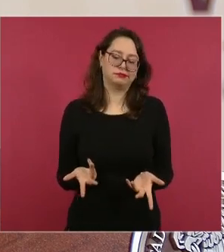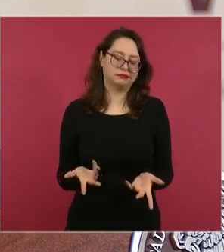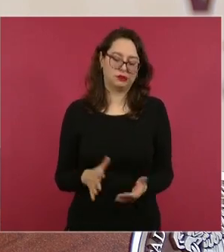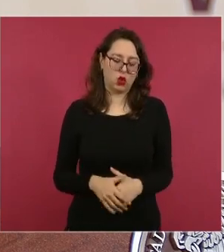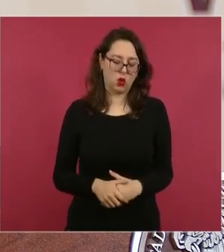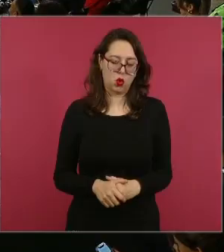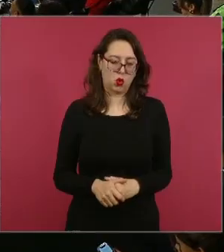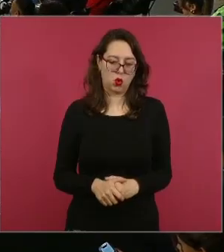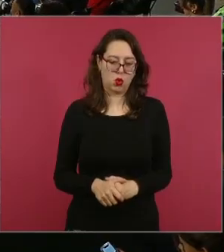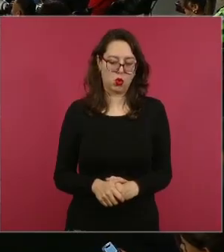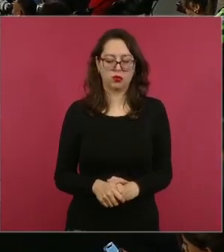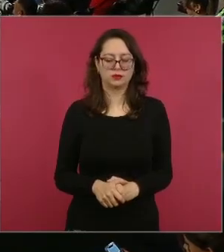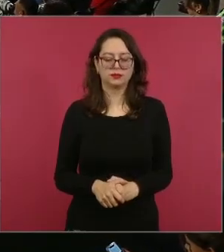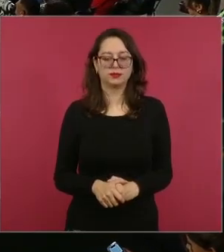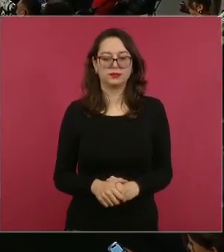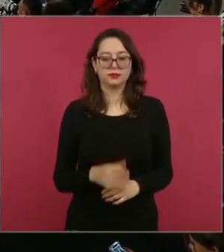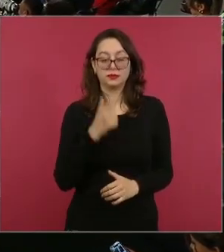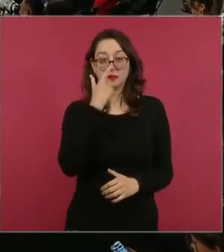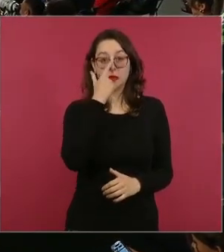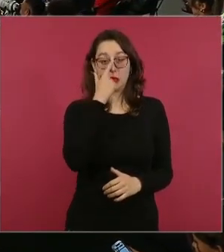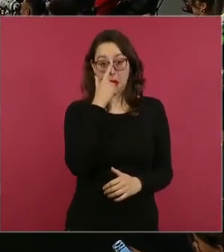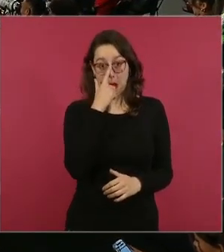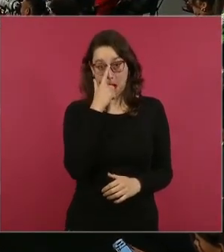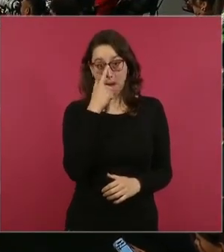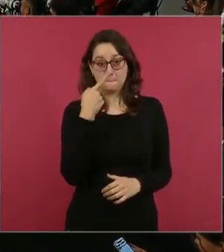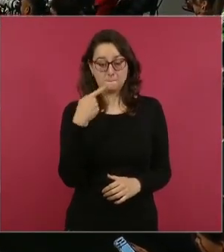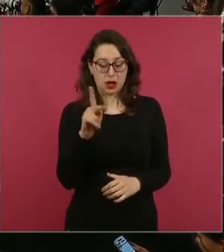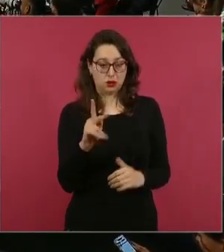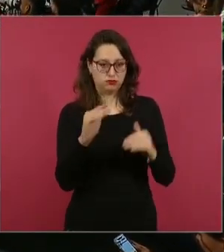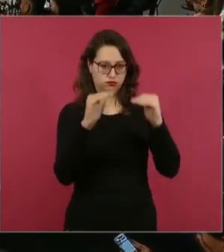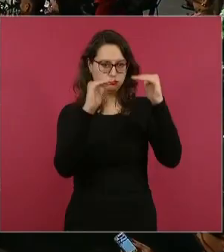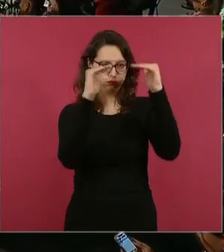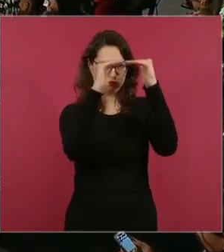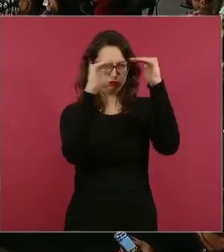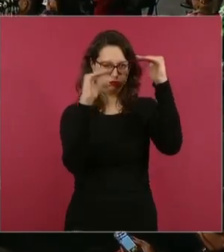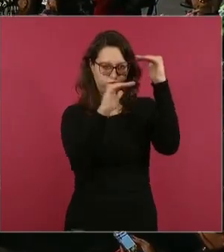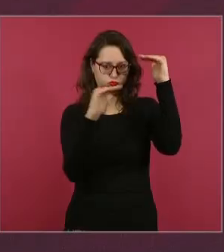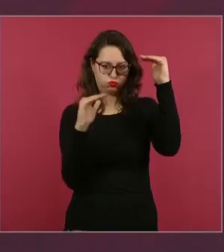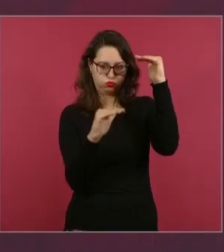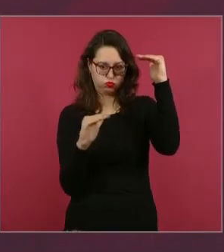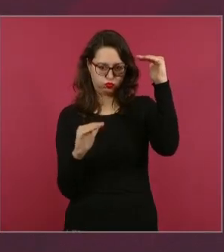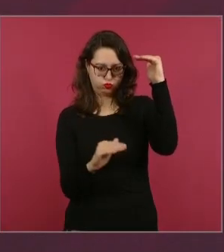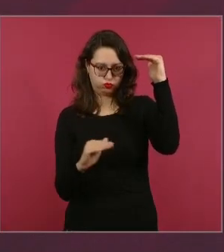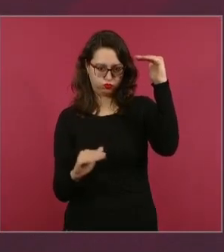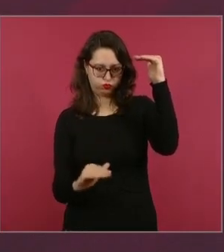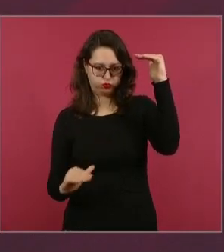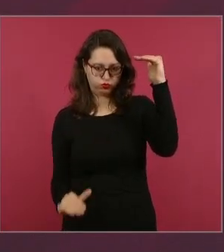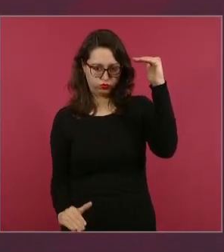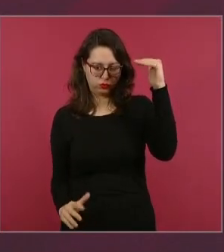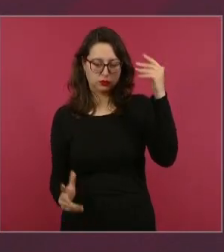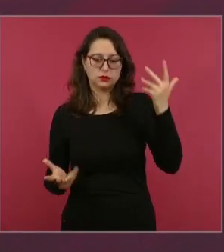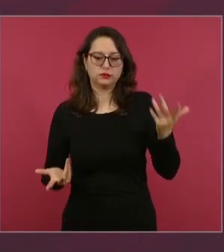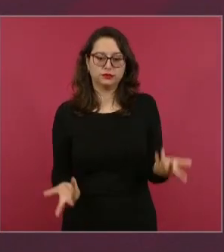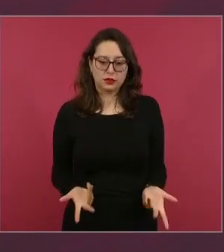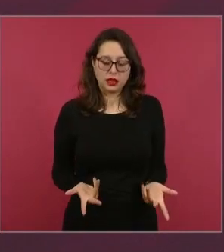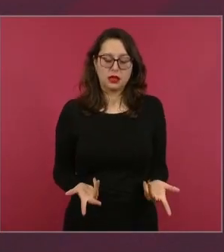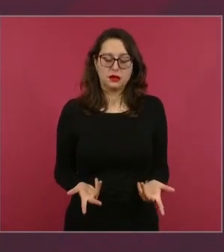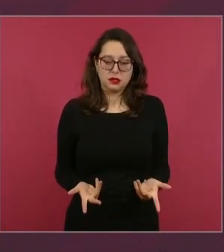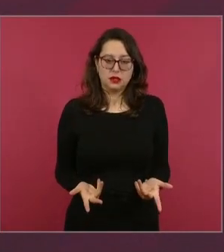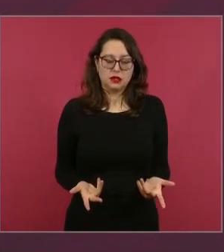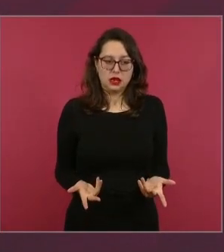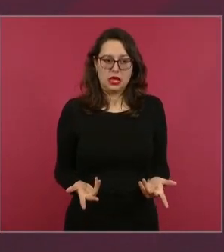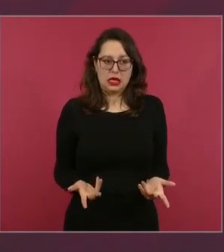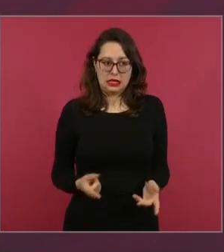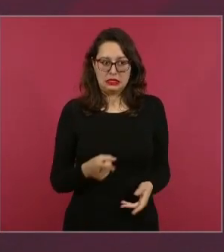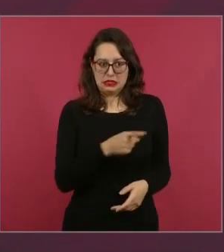no pero para tener una una idea si tienen